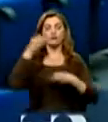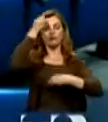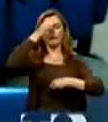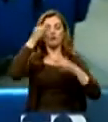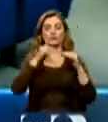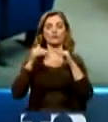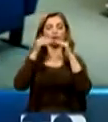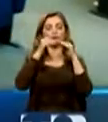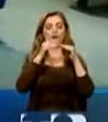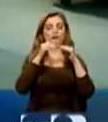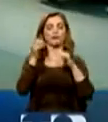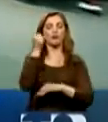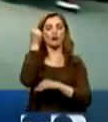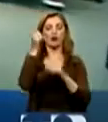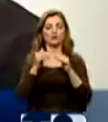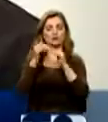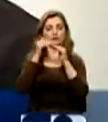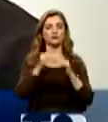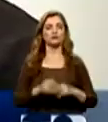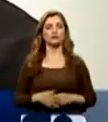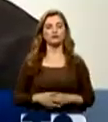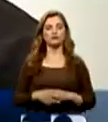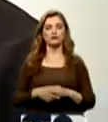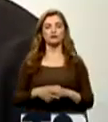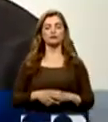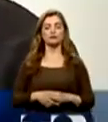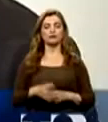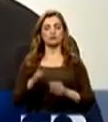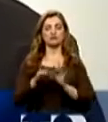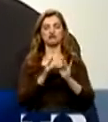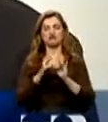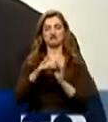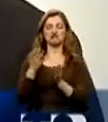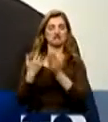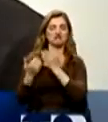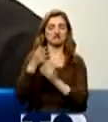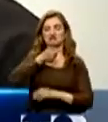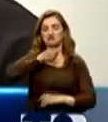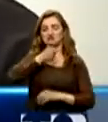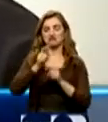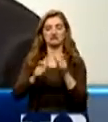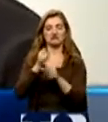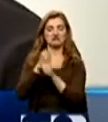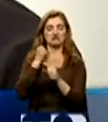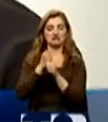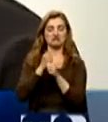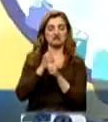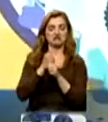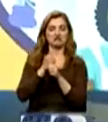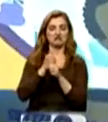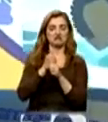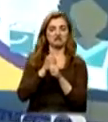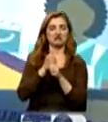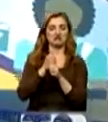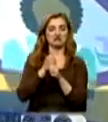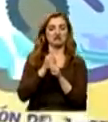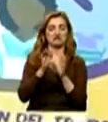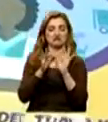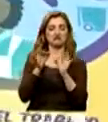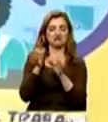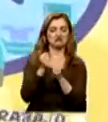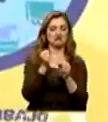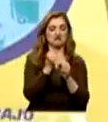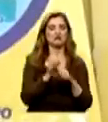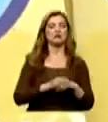Iguales Derechos, CARE Ecuador. Relatos, entrevistas con personas que hacen trabajo remunerado del hogar. El libro cuenta las historias